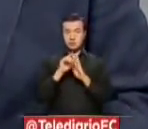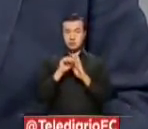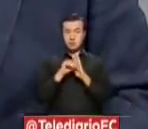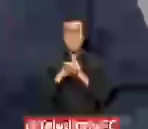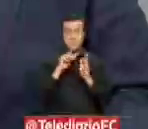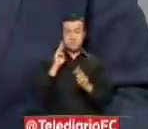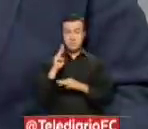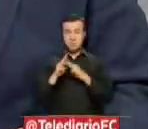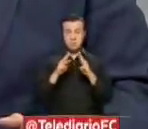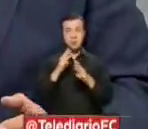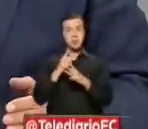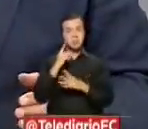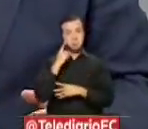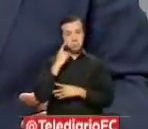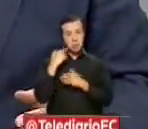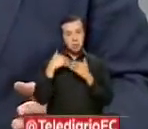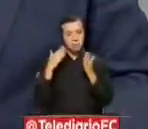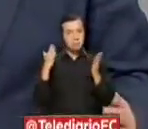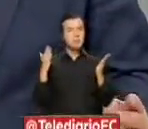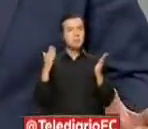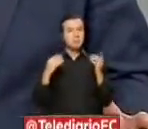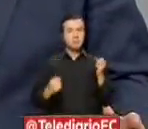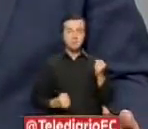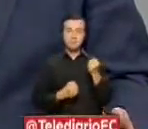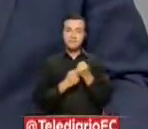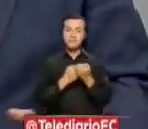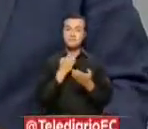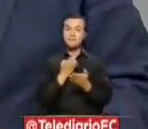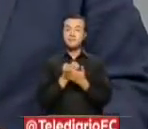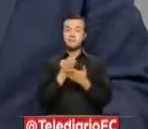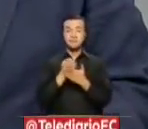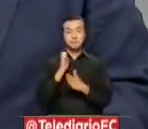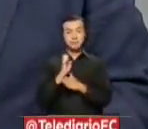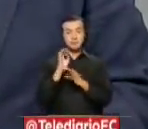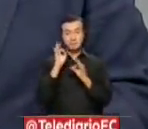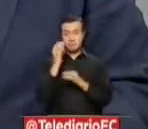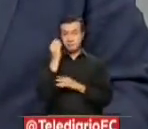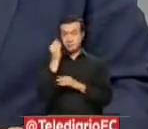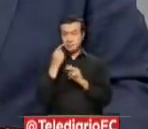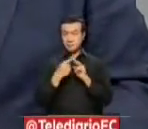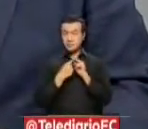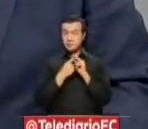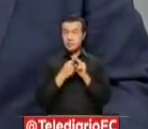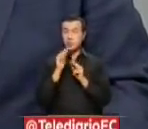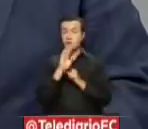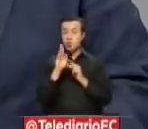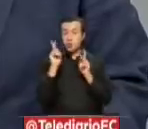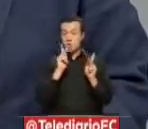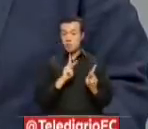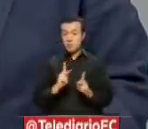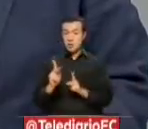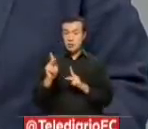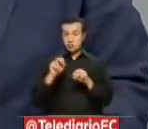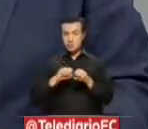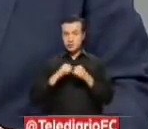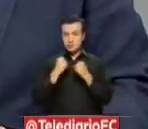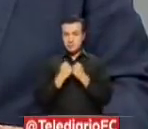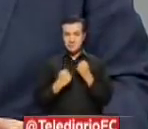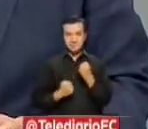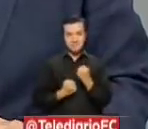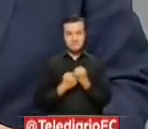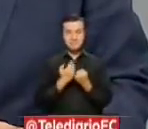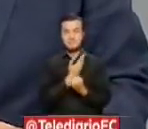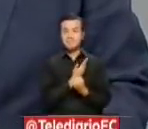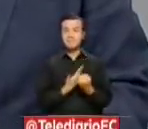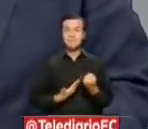Mundial mostraron apertura en apoyar económicamente al Ecuador en el financiamiento de sus planes sociales. El presidente